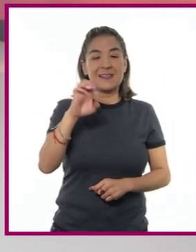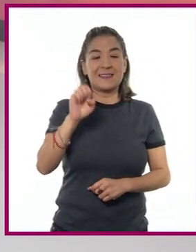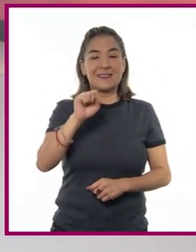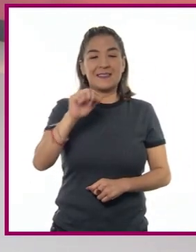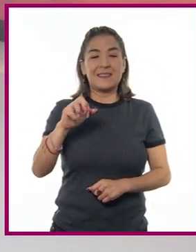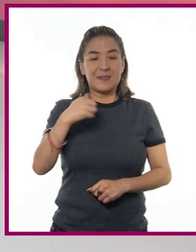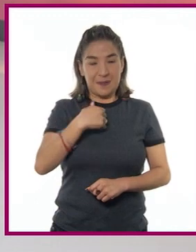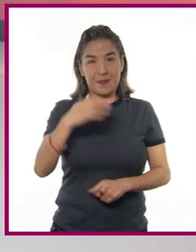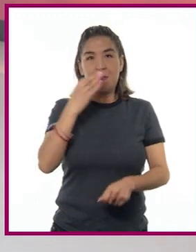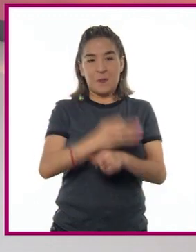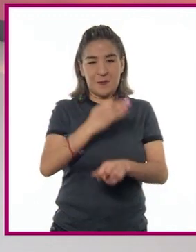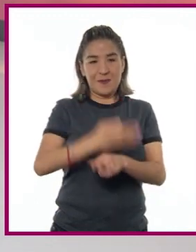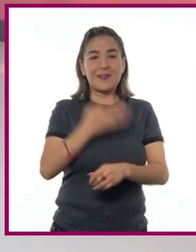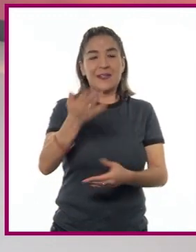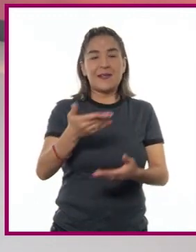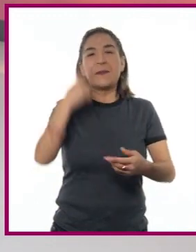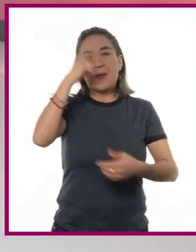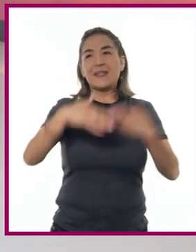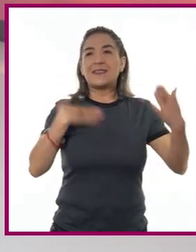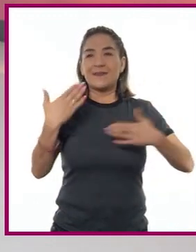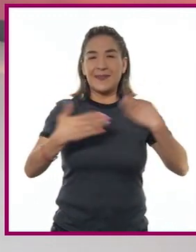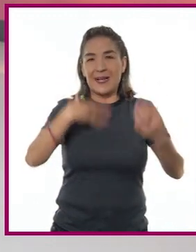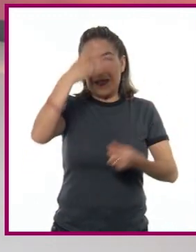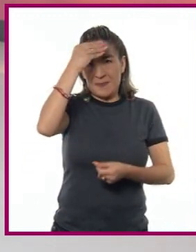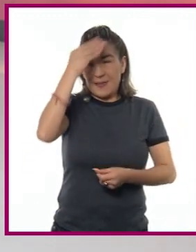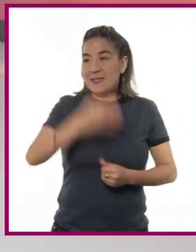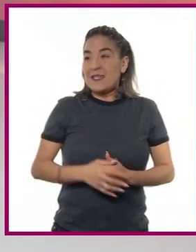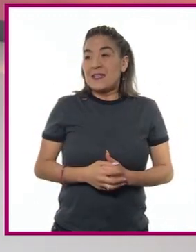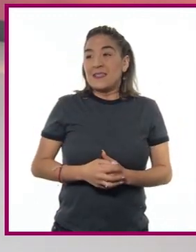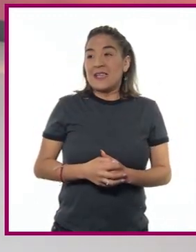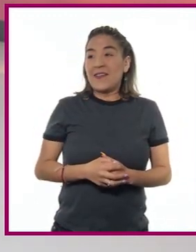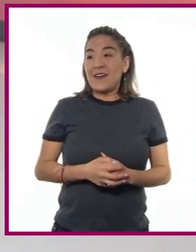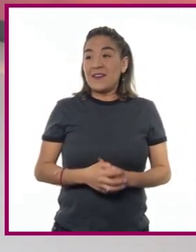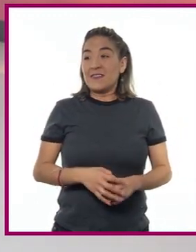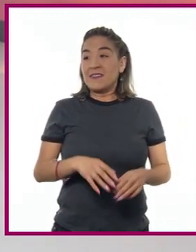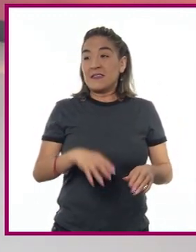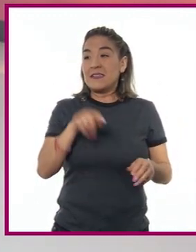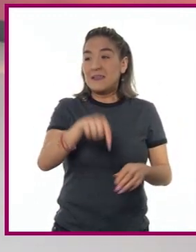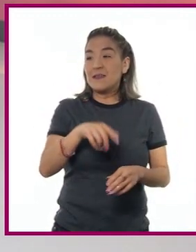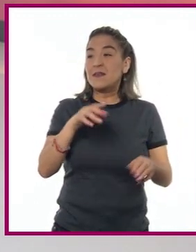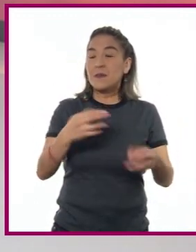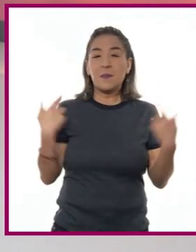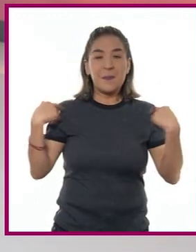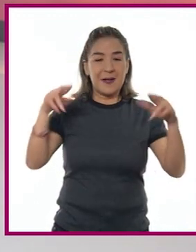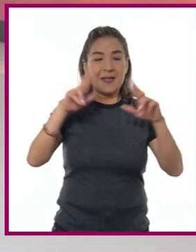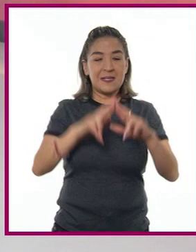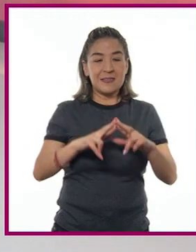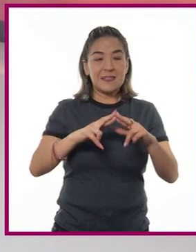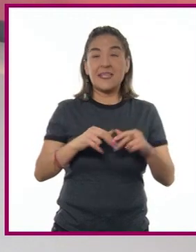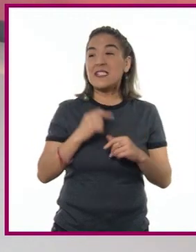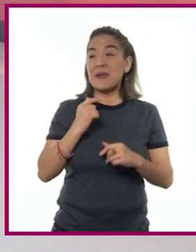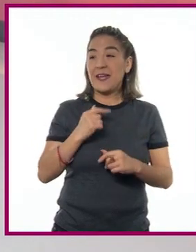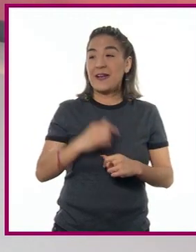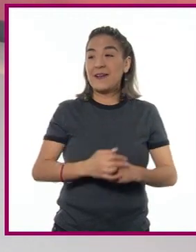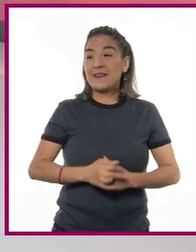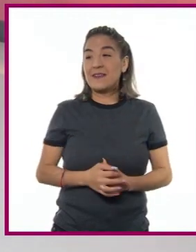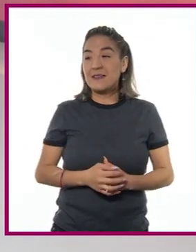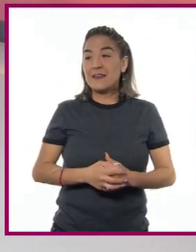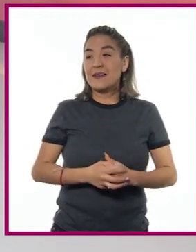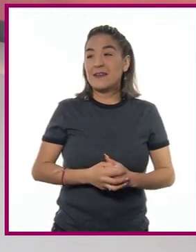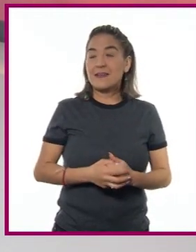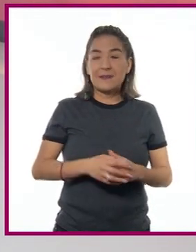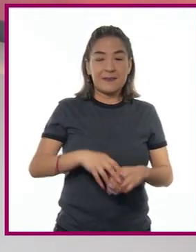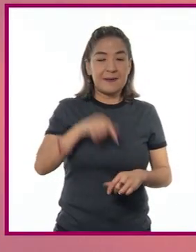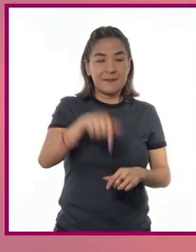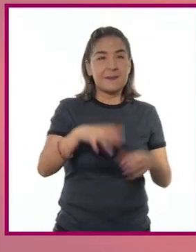compartir nuevamente este espacio de diversión y aprendizaje de la ciencia. Yo soy la profesora Deyanira Cano Paulino. Los invitamos a